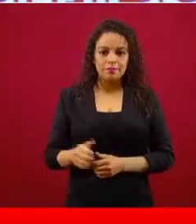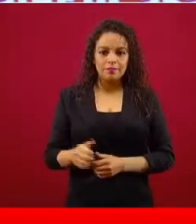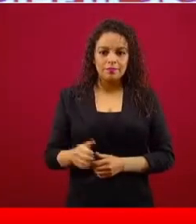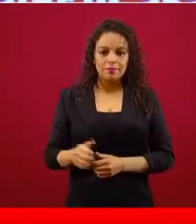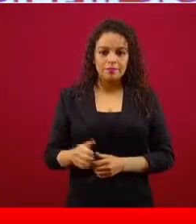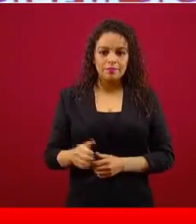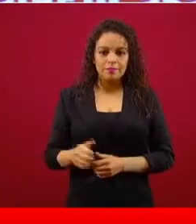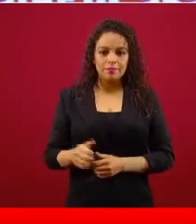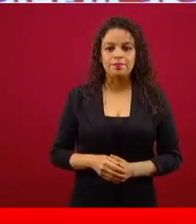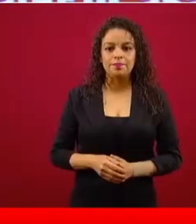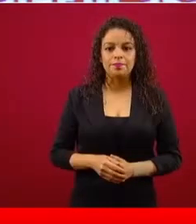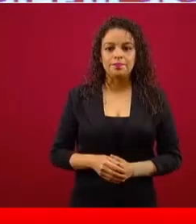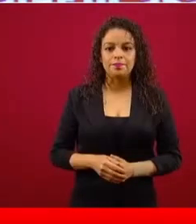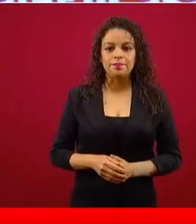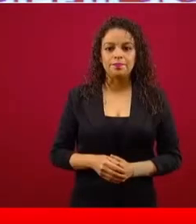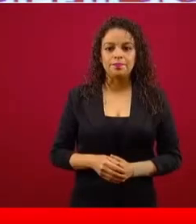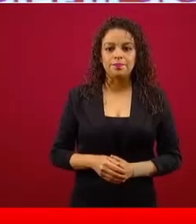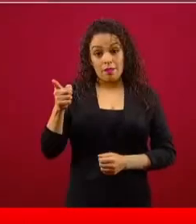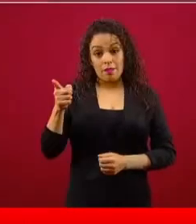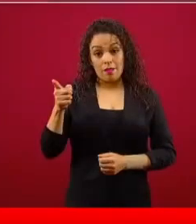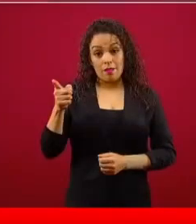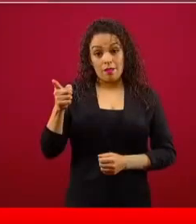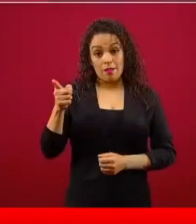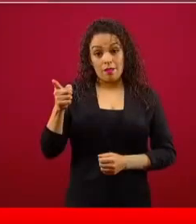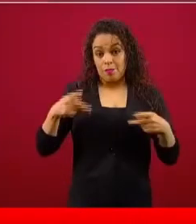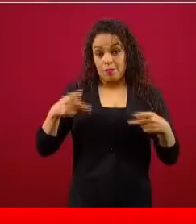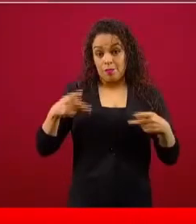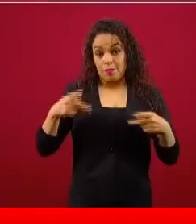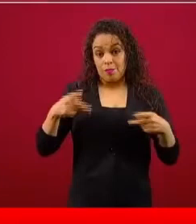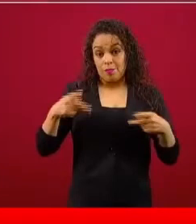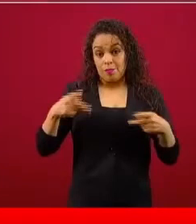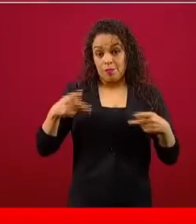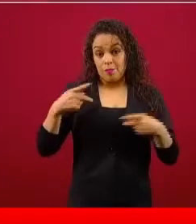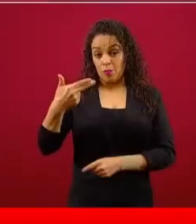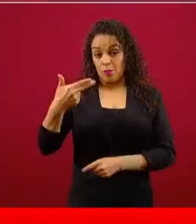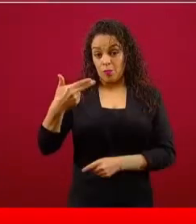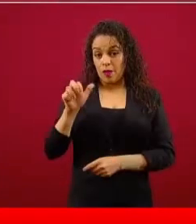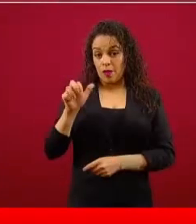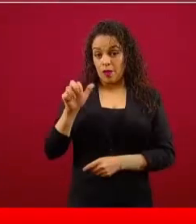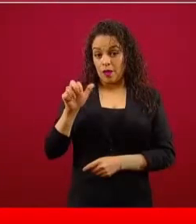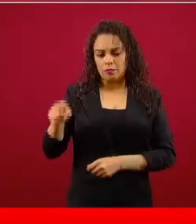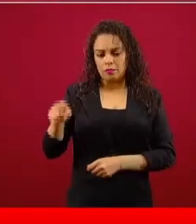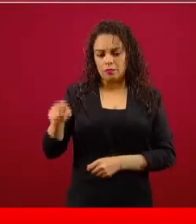Horacio es una gente honesta, lo era también